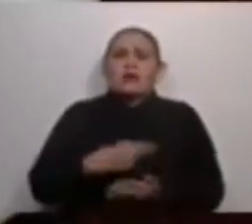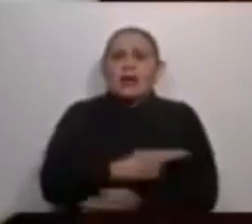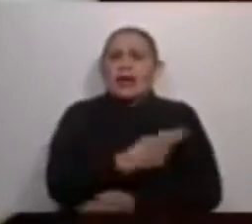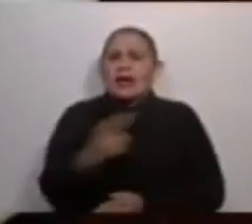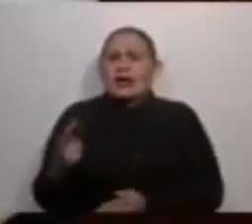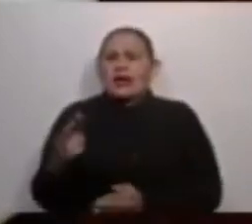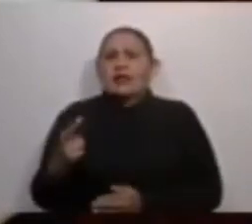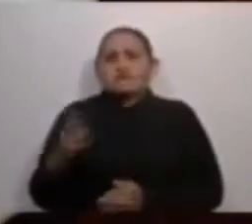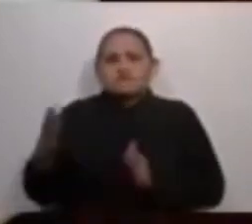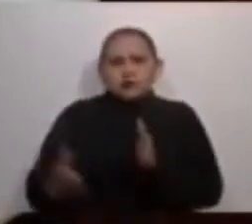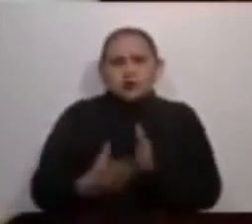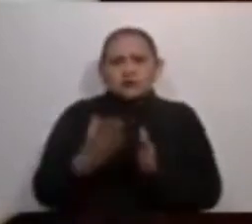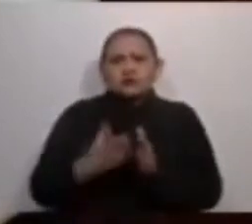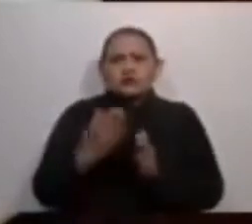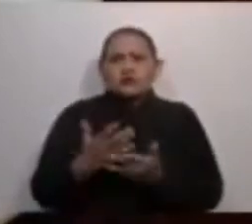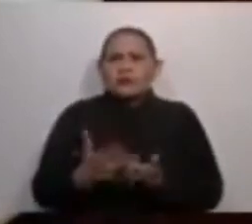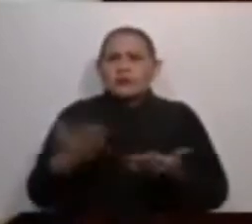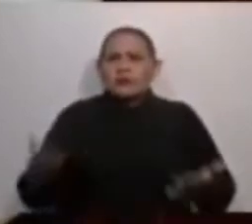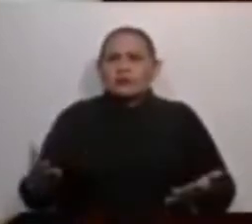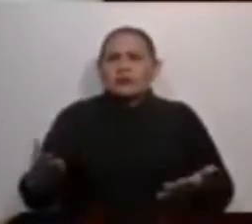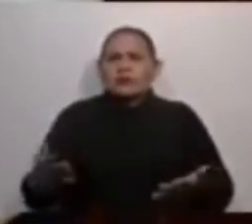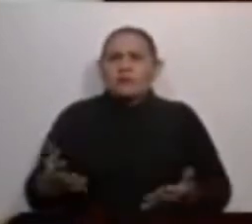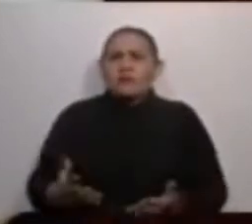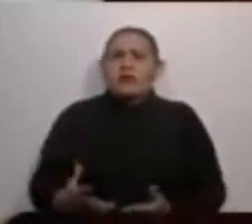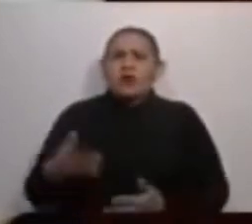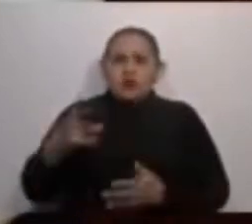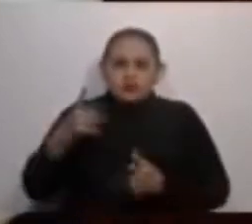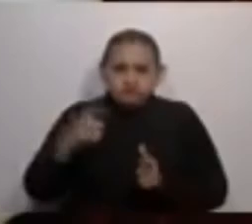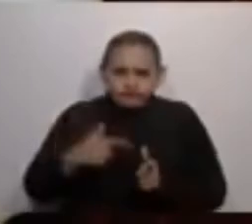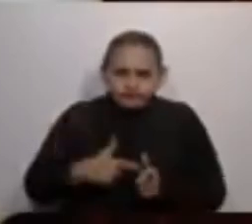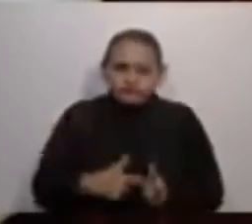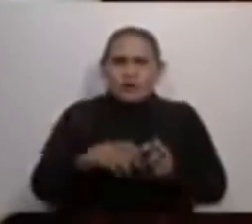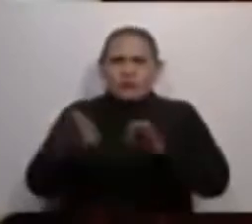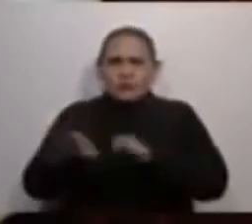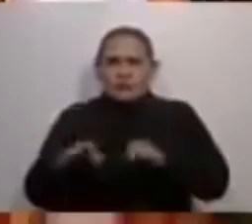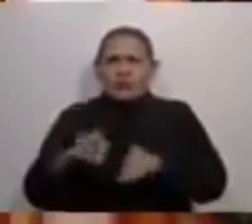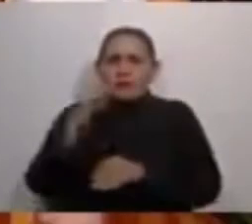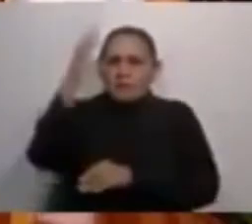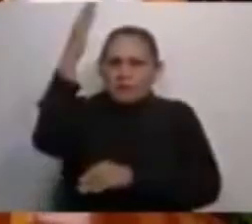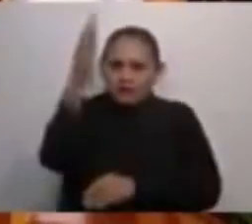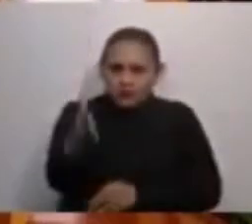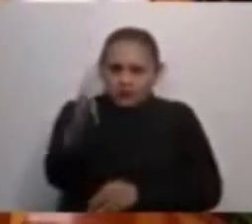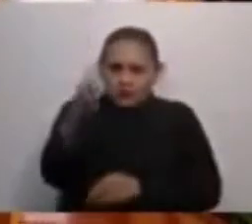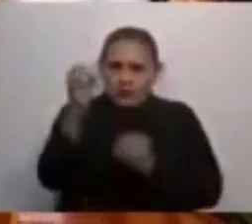presente, pero luchemos por nuestro futuro. Muchas gracias.